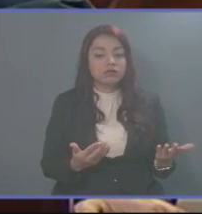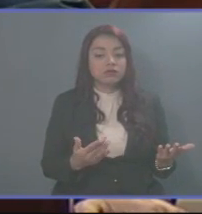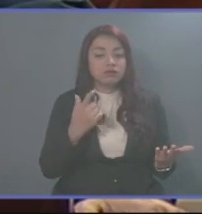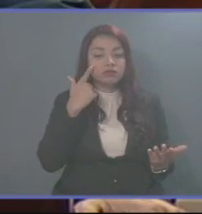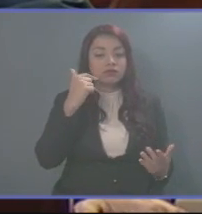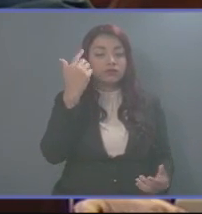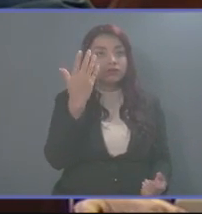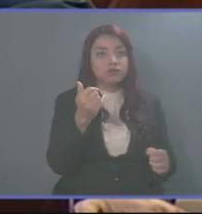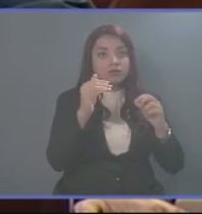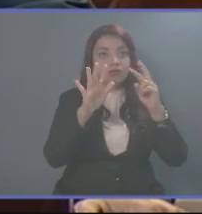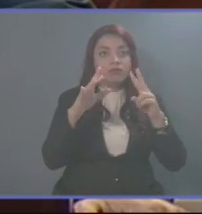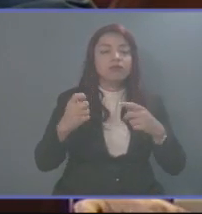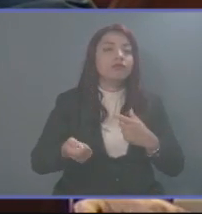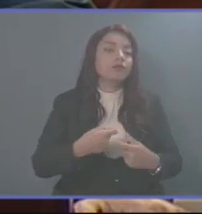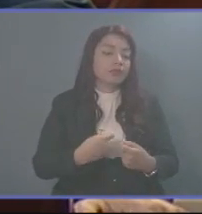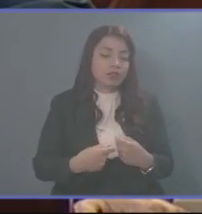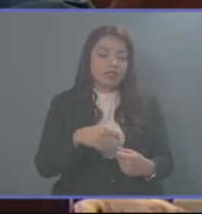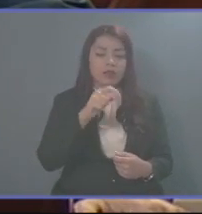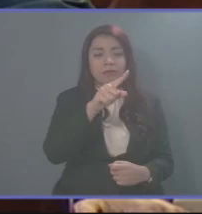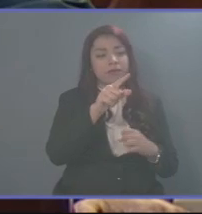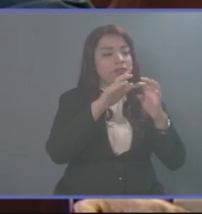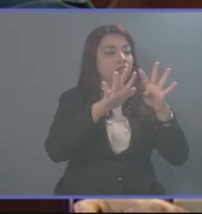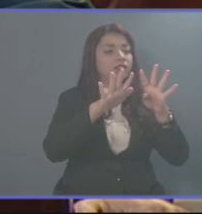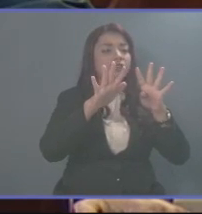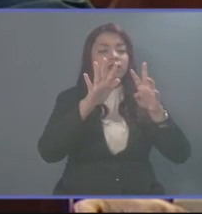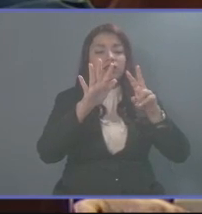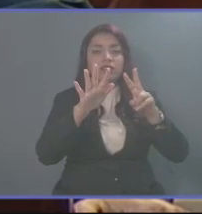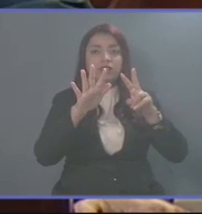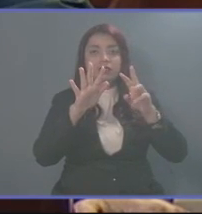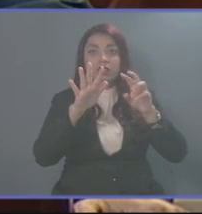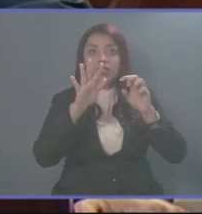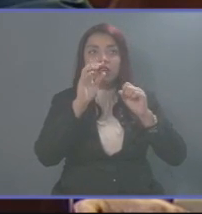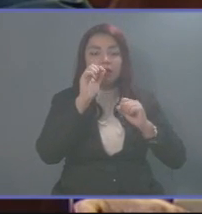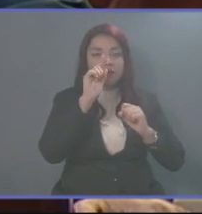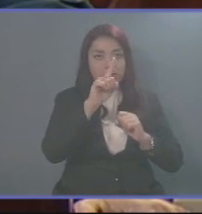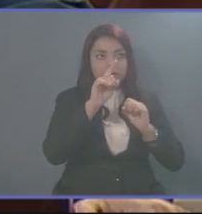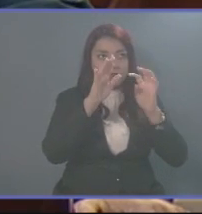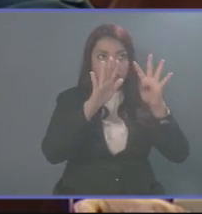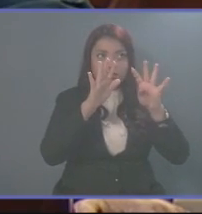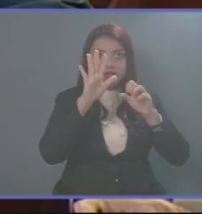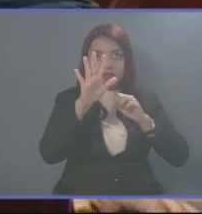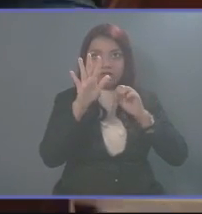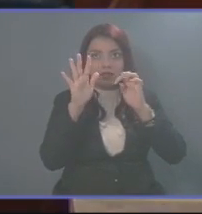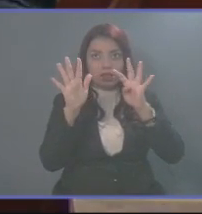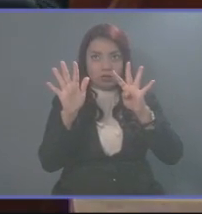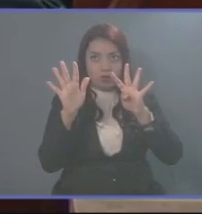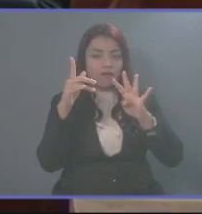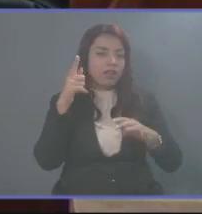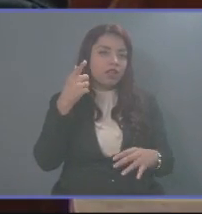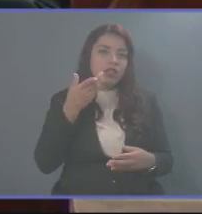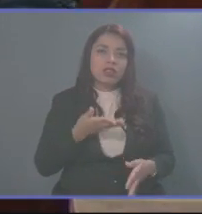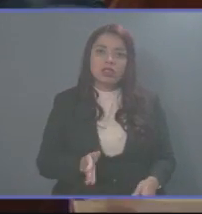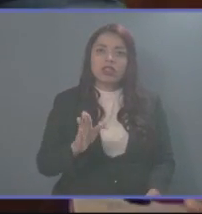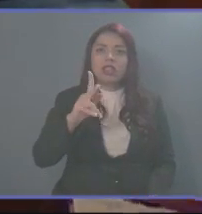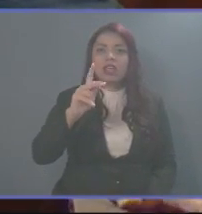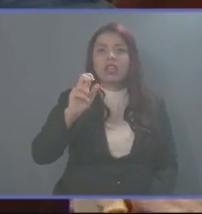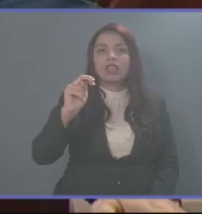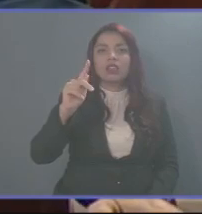Nació un 7 de diciembre de 1959 en Kentucky. Su infancia la vivió en